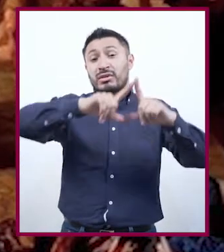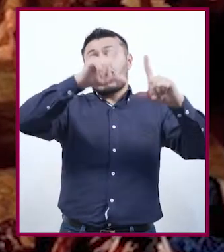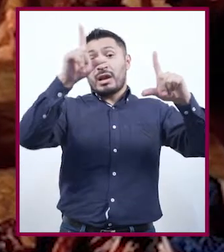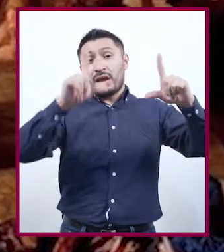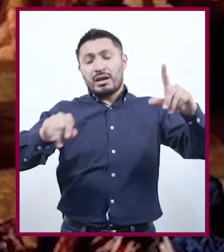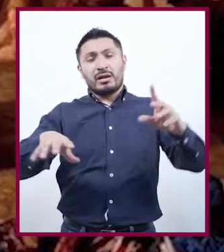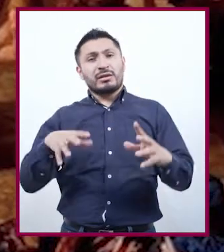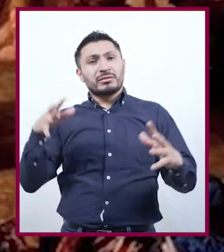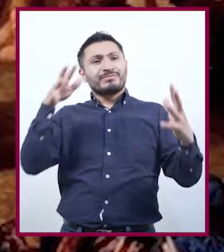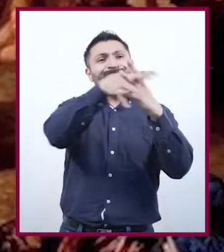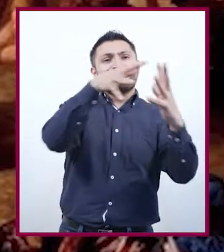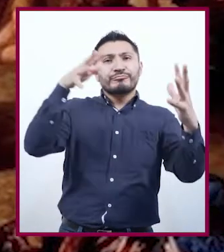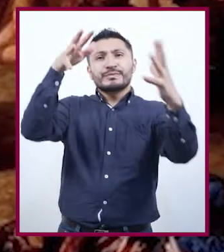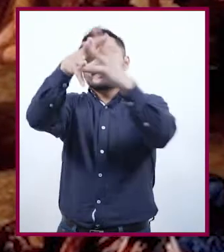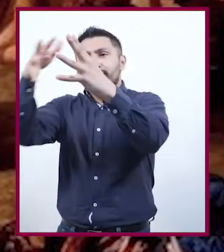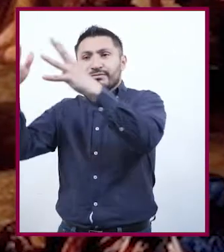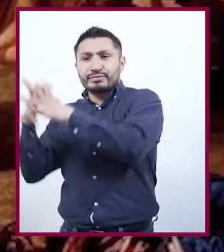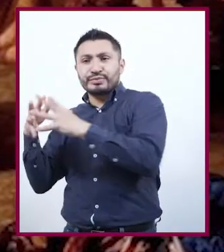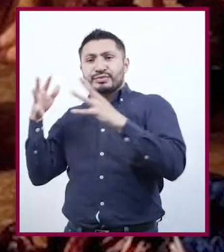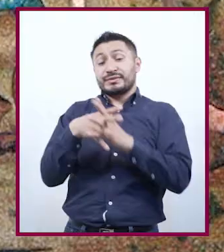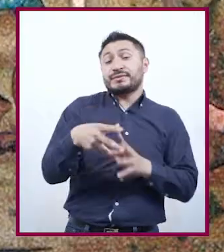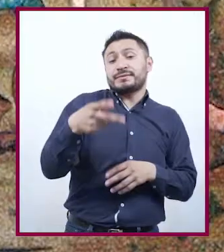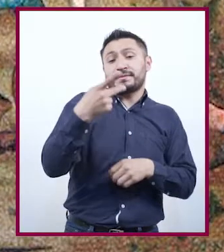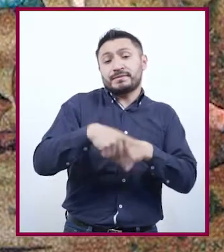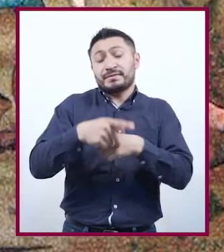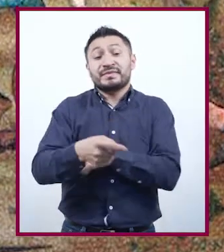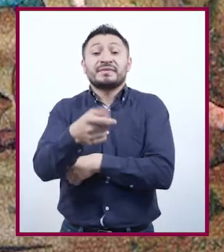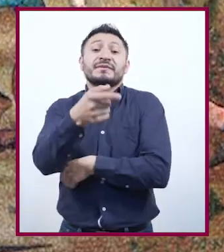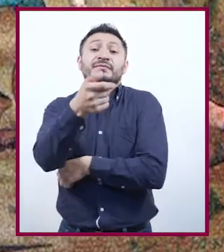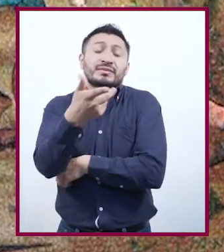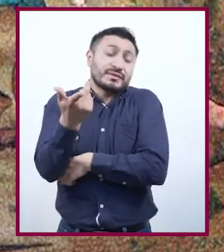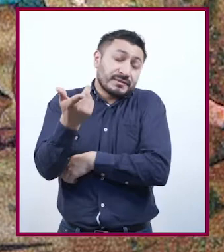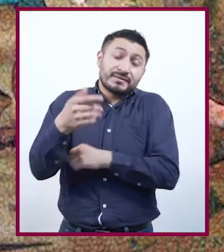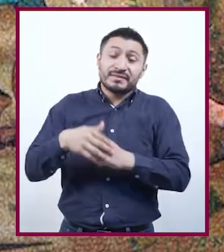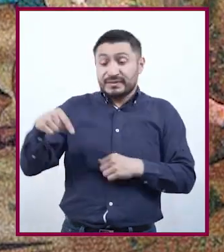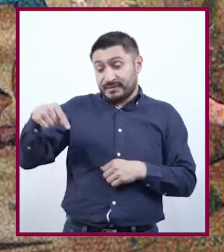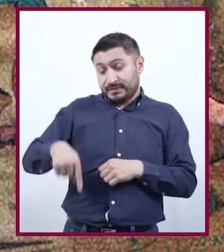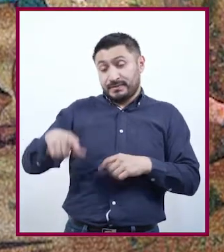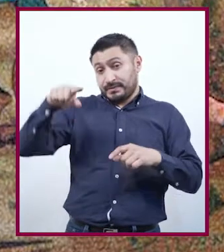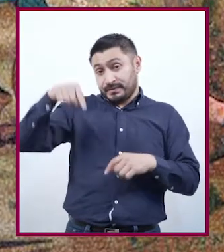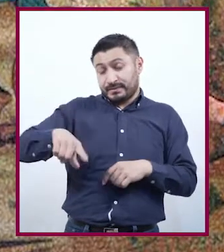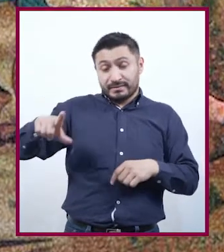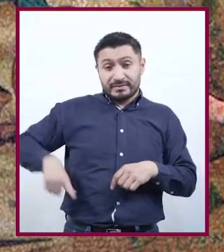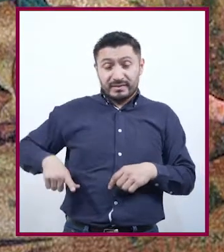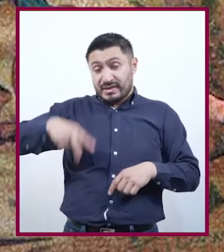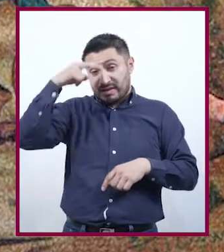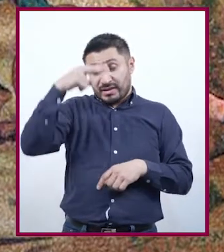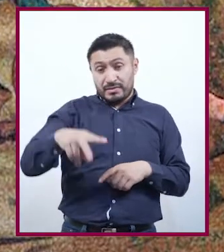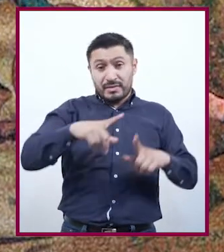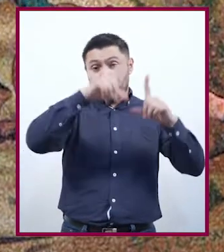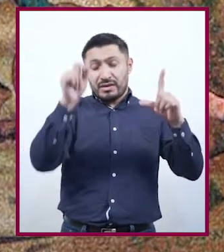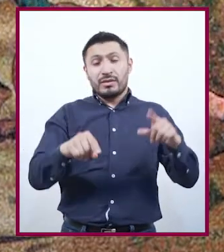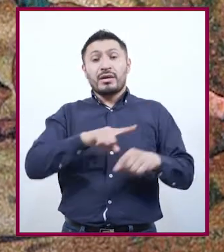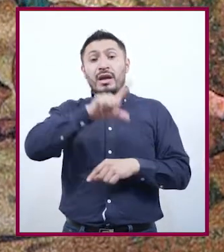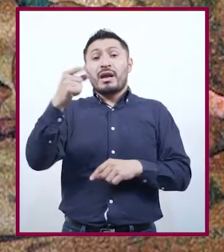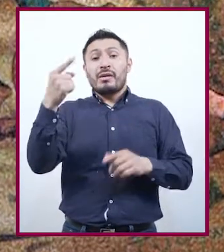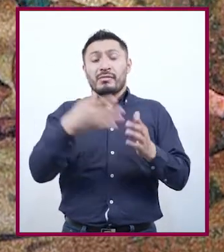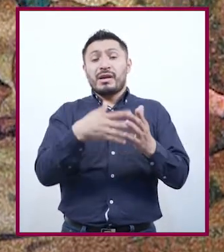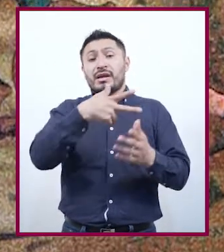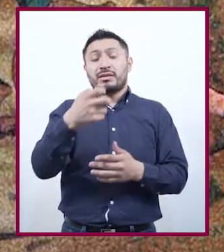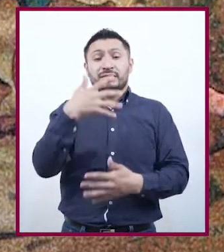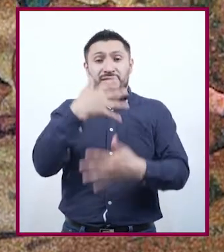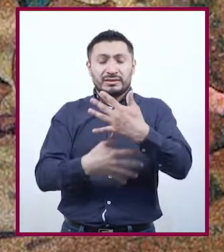territorio nacional, creando guerrillas aisladas con poco peligro para el gobierno novohispano, que ya para